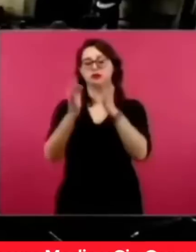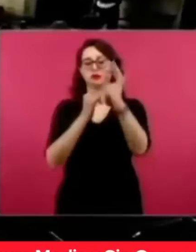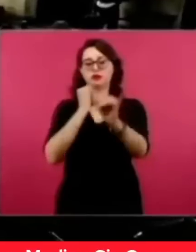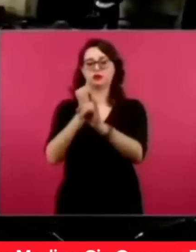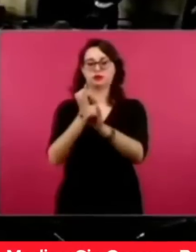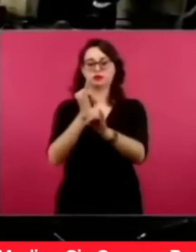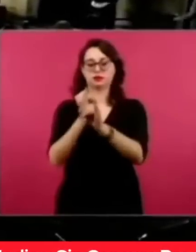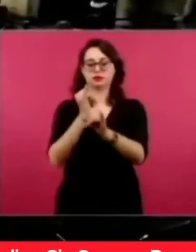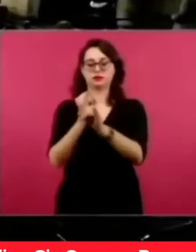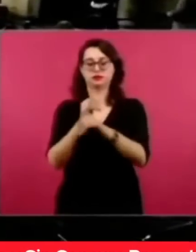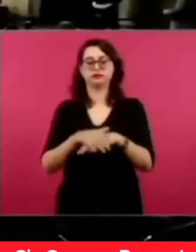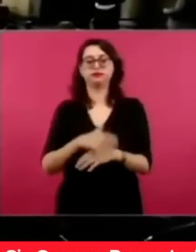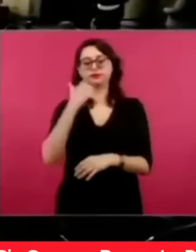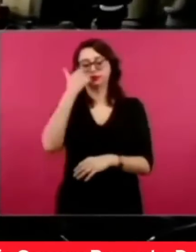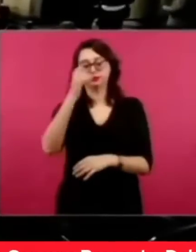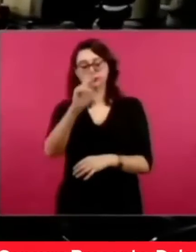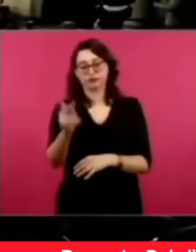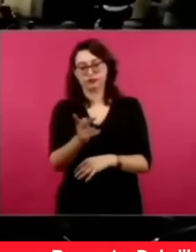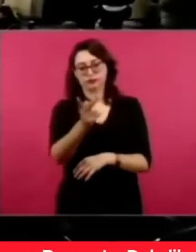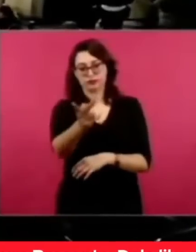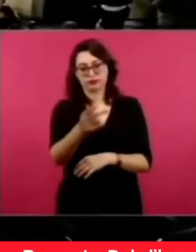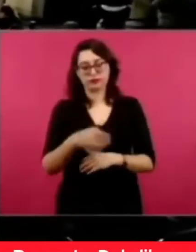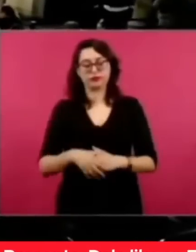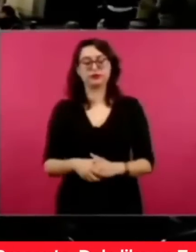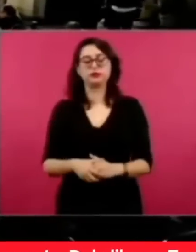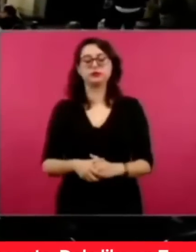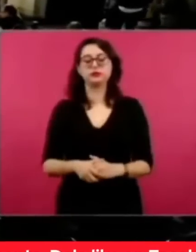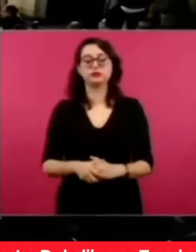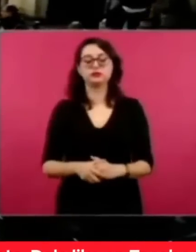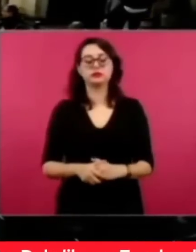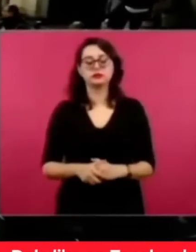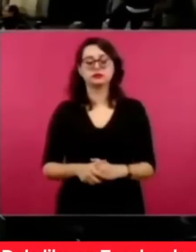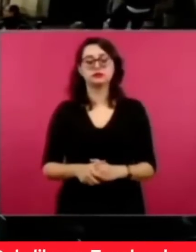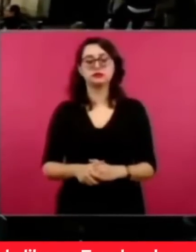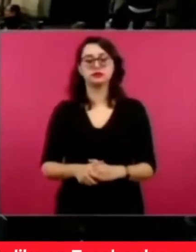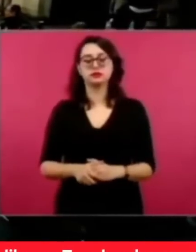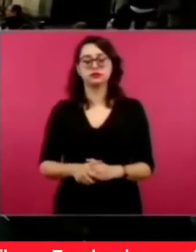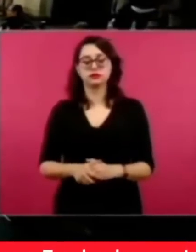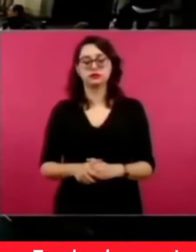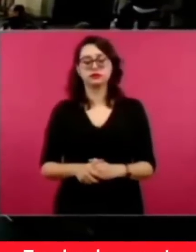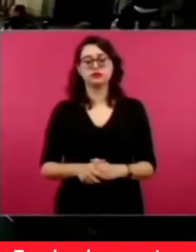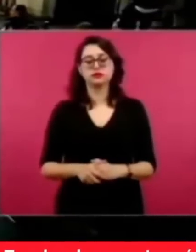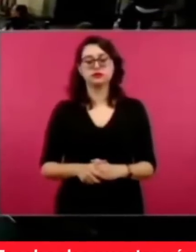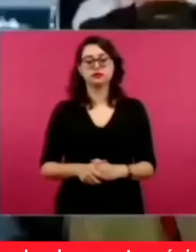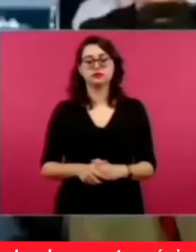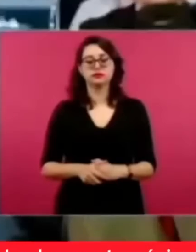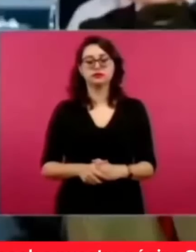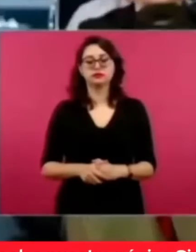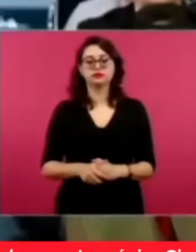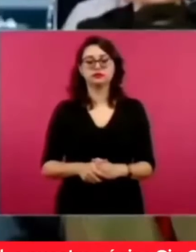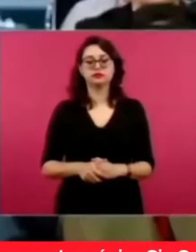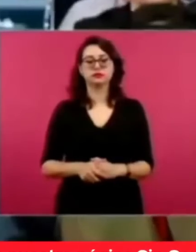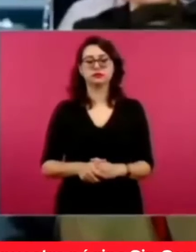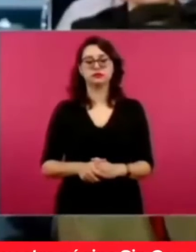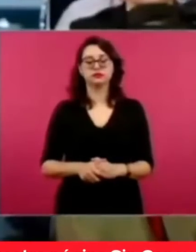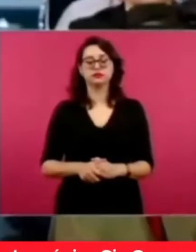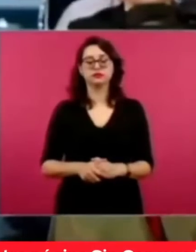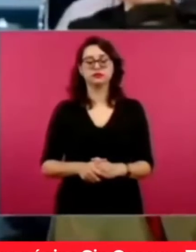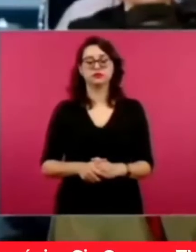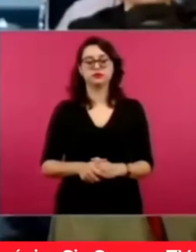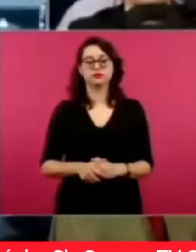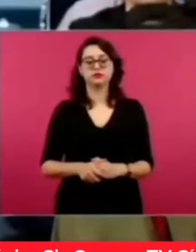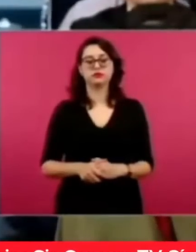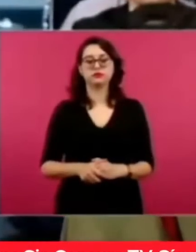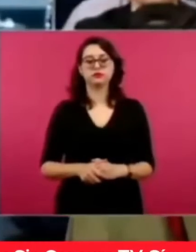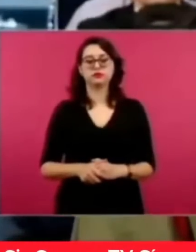Preguntarle, a propósito de todo esto que se está registrando en nuestro país, toda esta